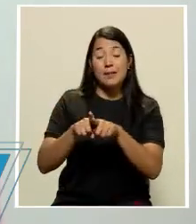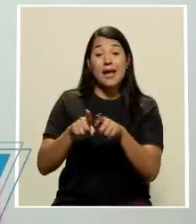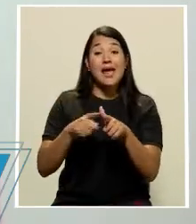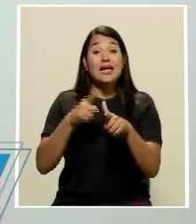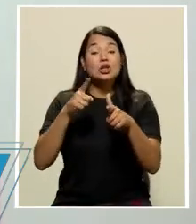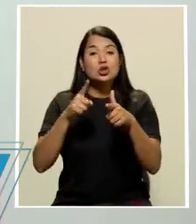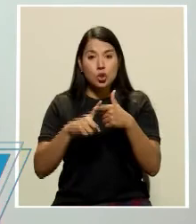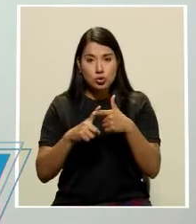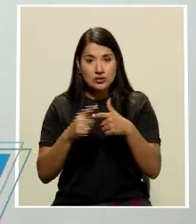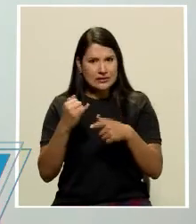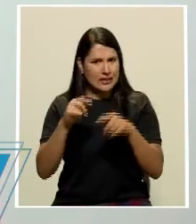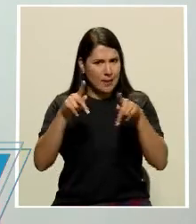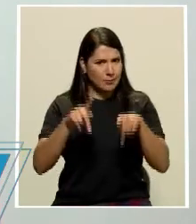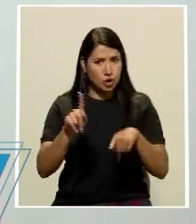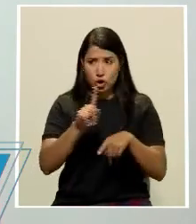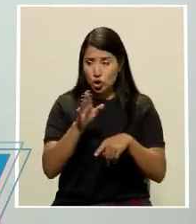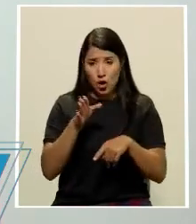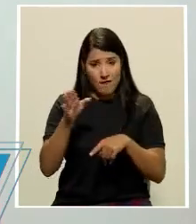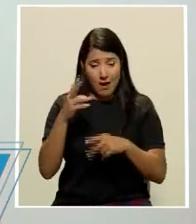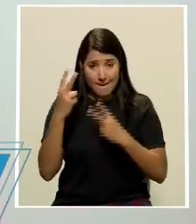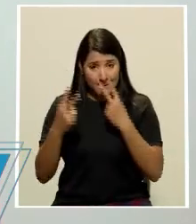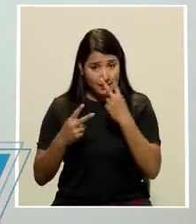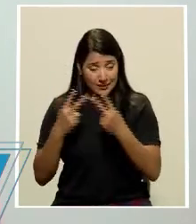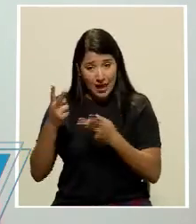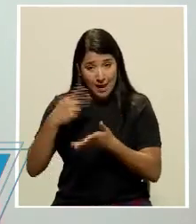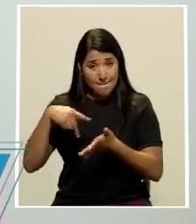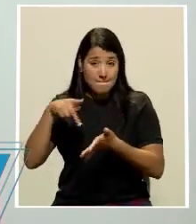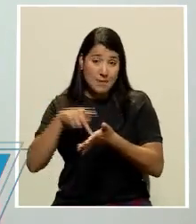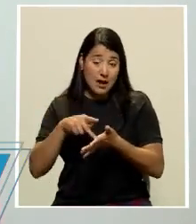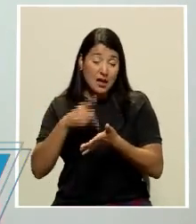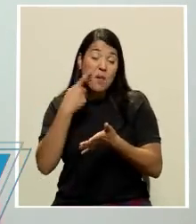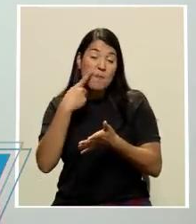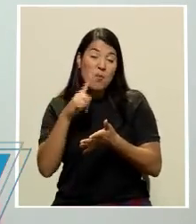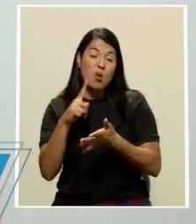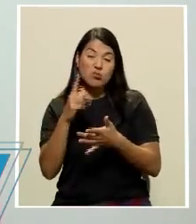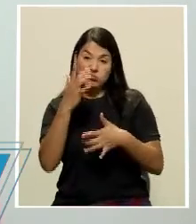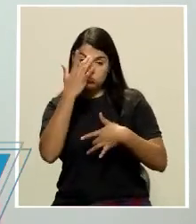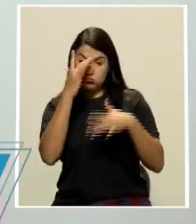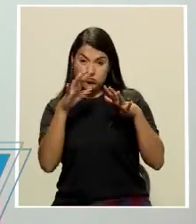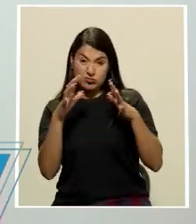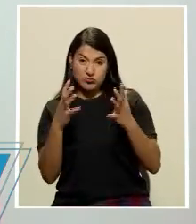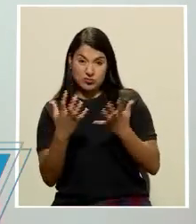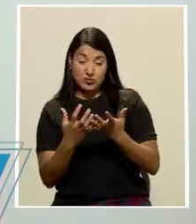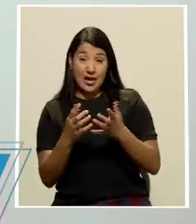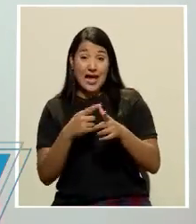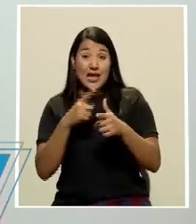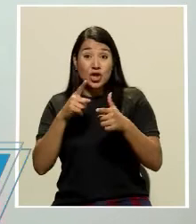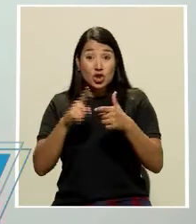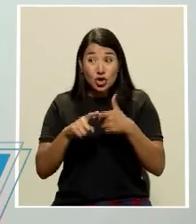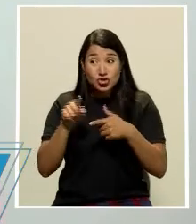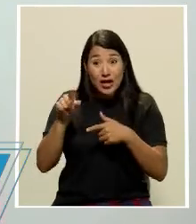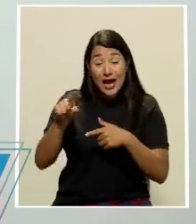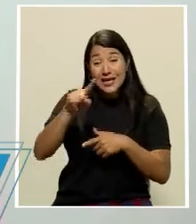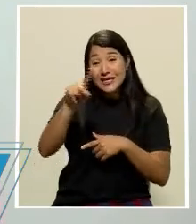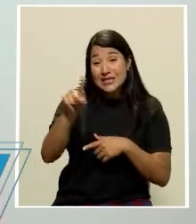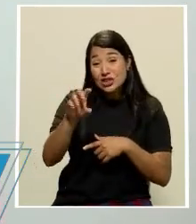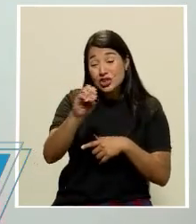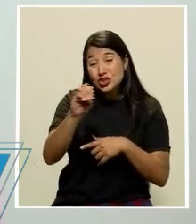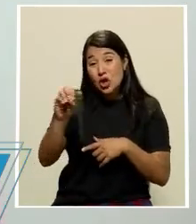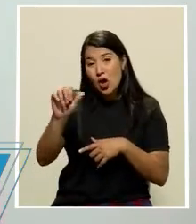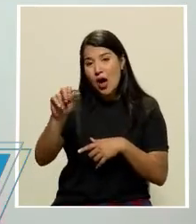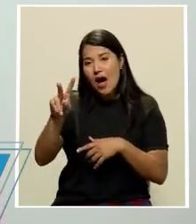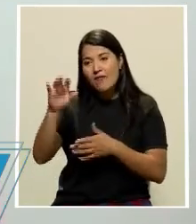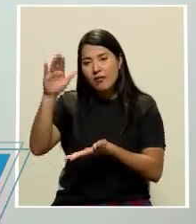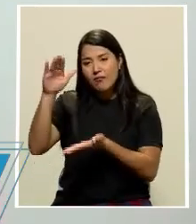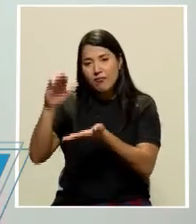personas inclusive no visiten el parque, ¿verdad? Por el tema de la restricción, ha generado una disminución de